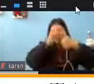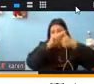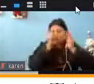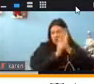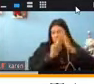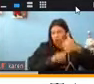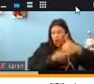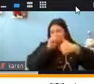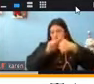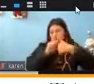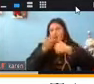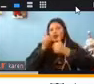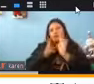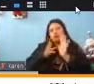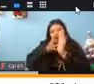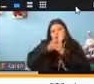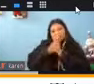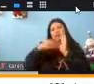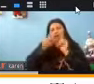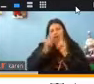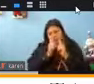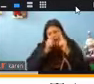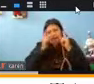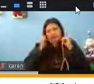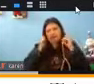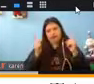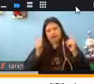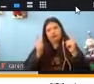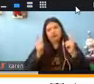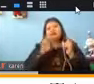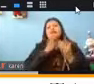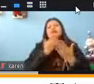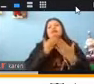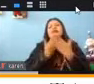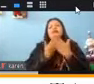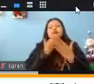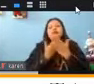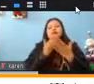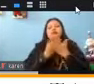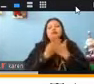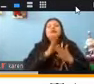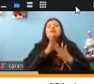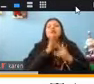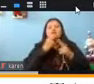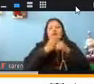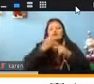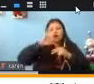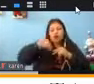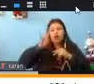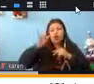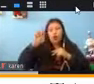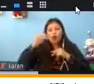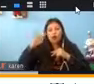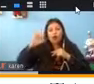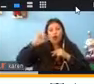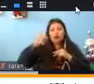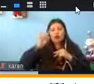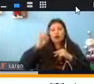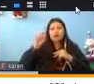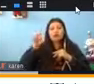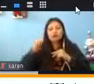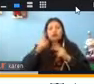Se hicieron relatorías más extensas. Le agradecemos mucho a Juan Jesús Morera y a John Nairon Novoa